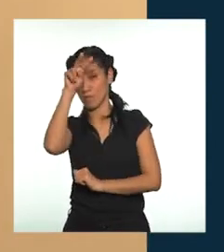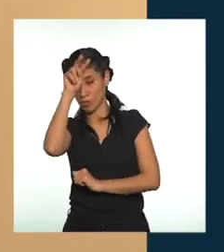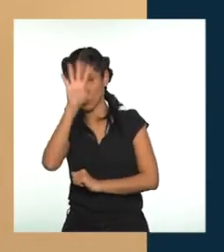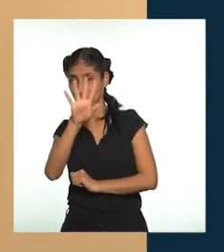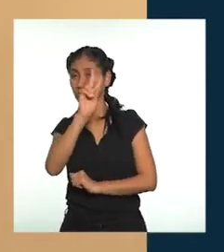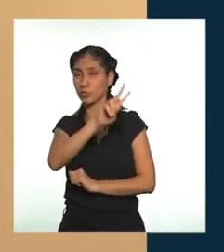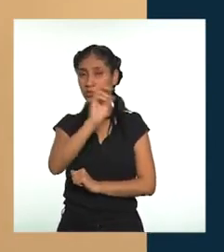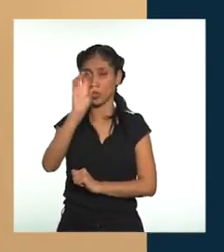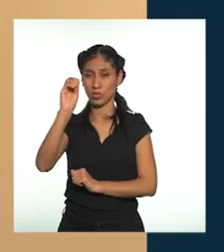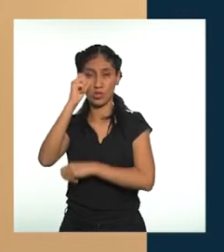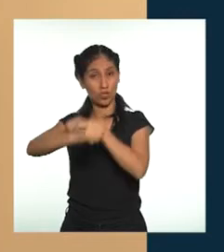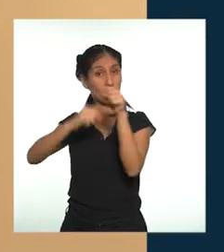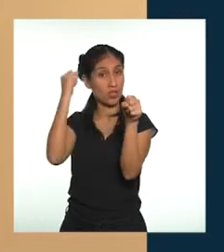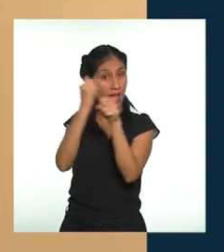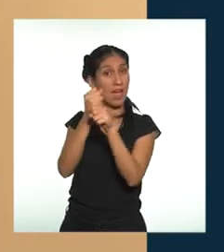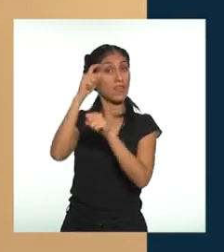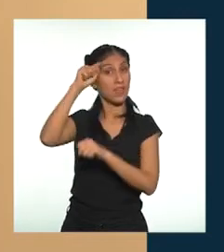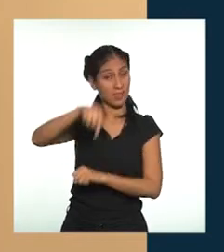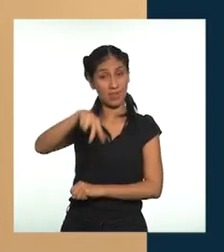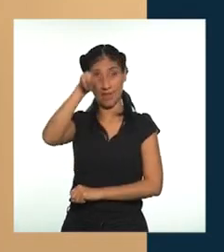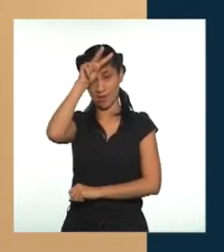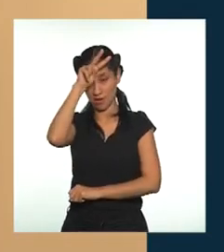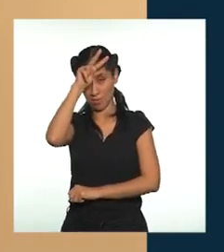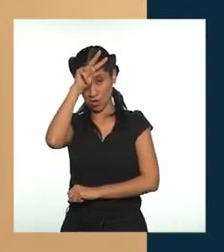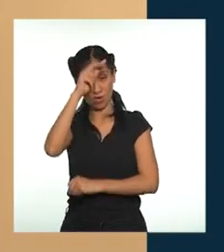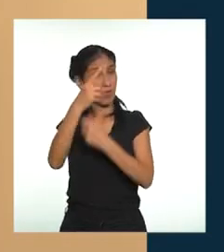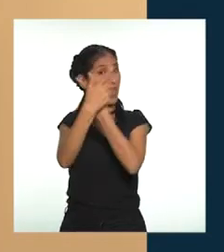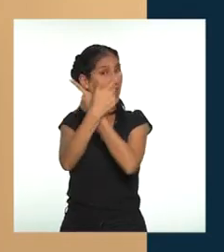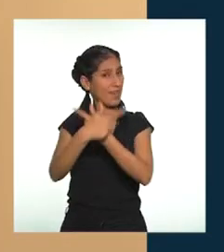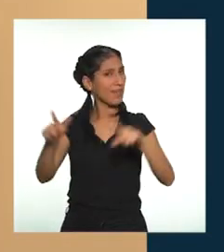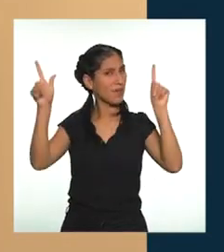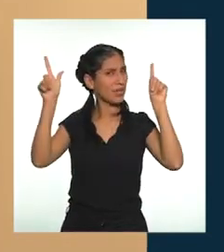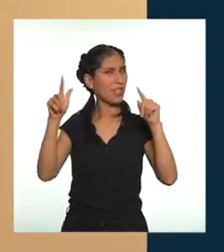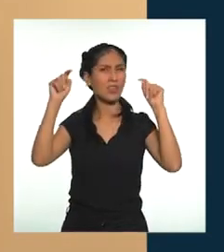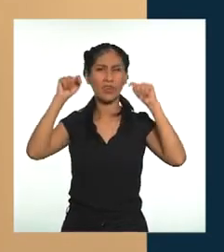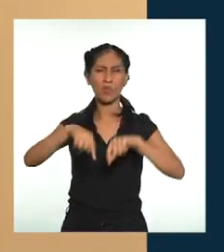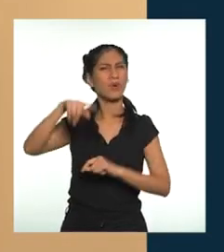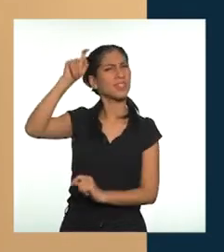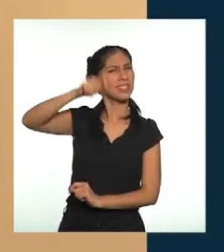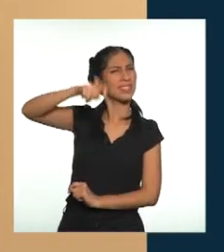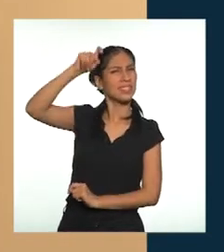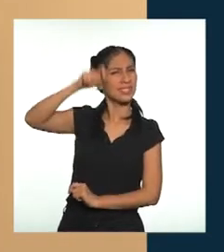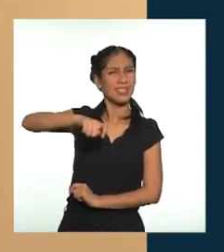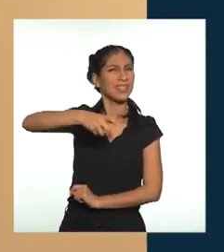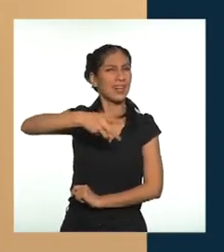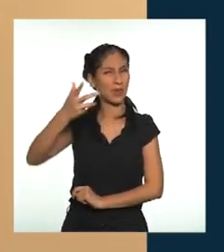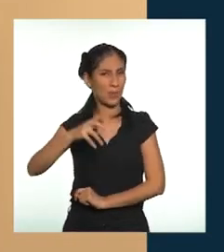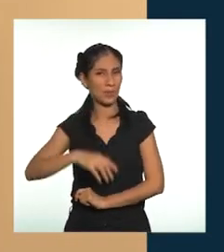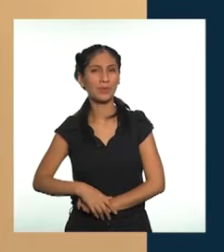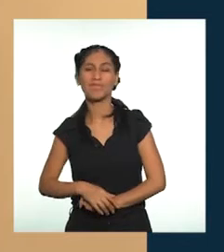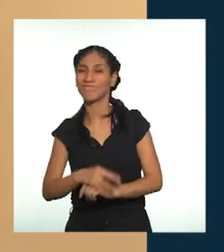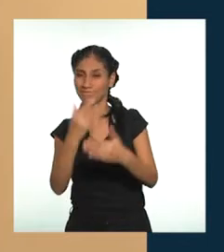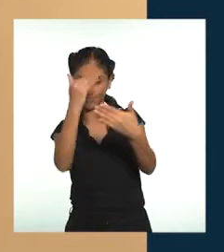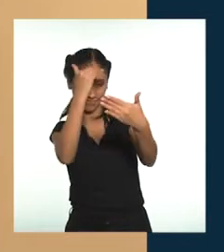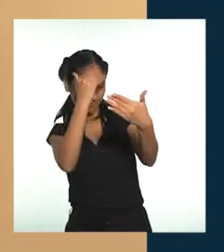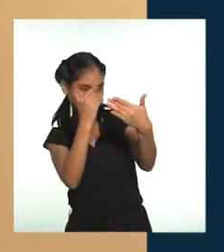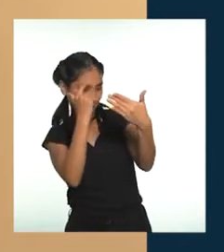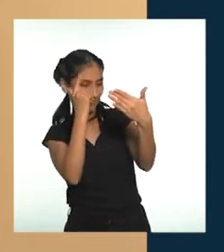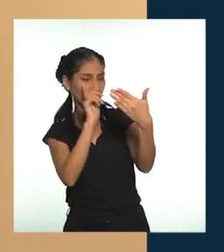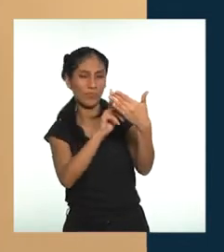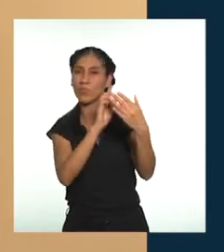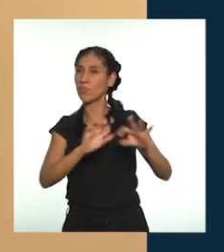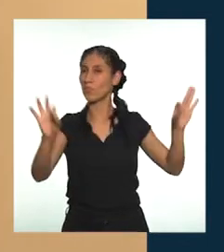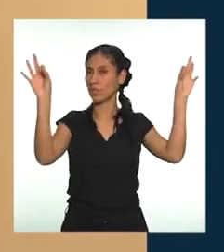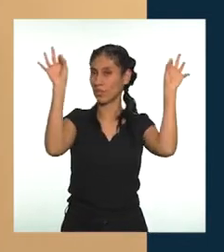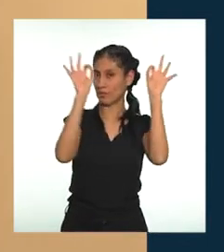los 200 años que cumplimos de vida republicana, es necesario conocer y reconocer